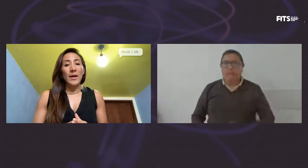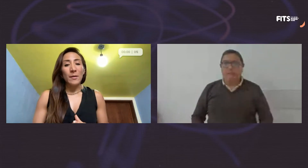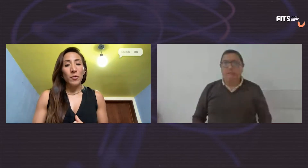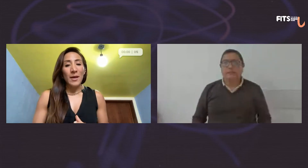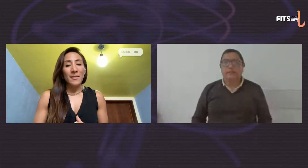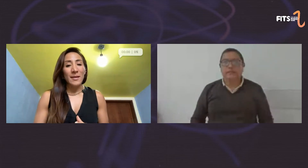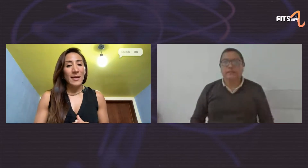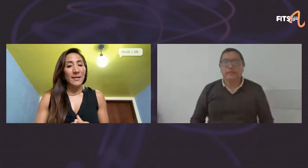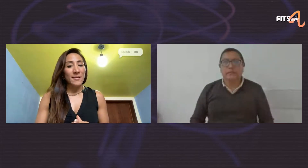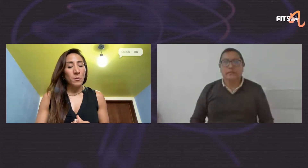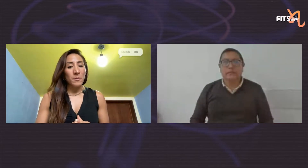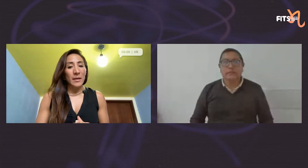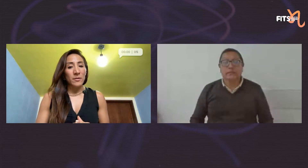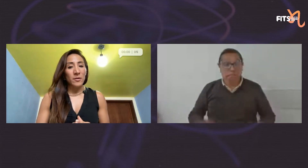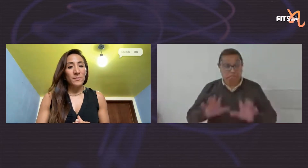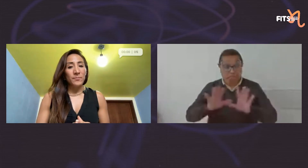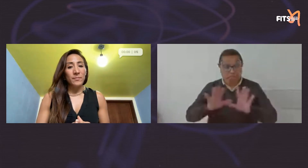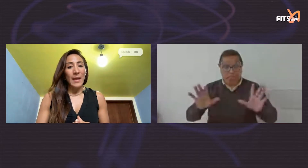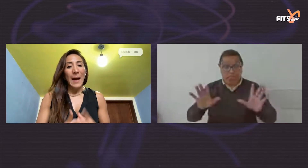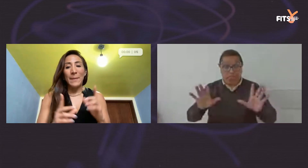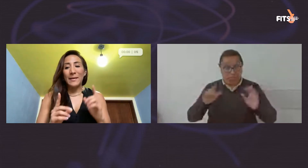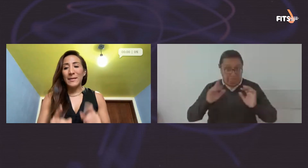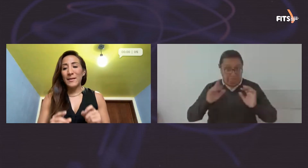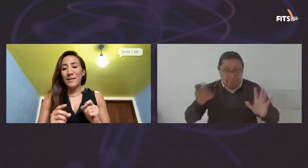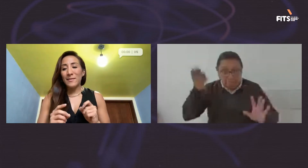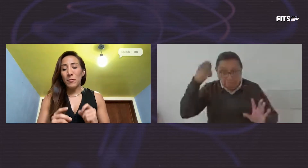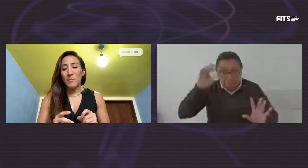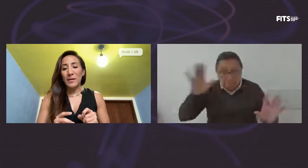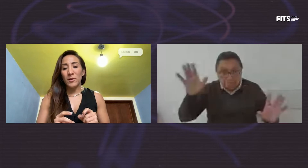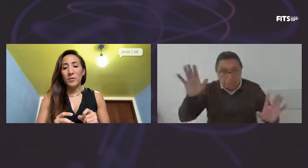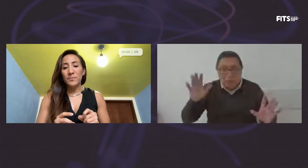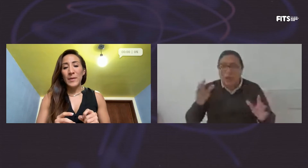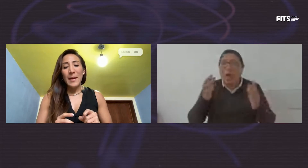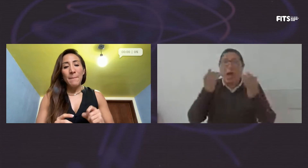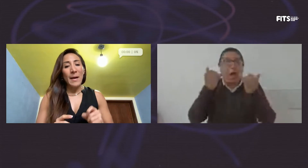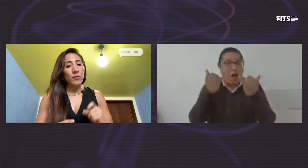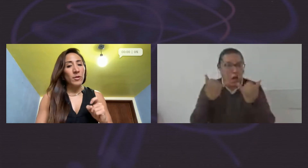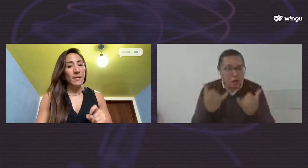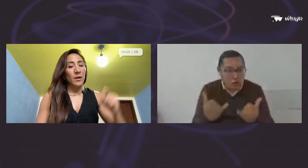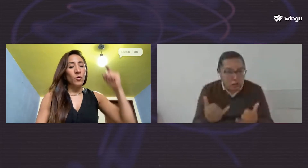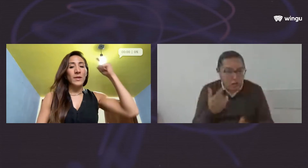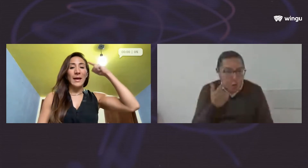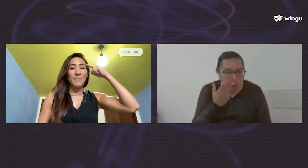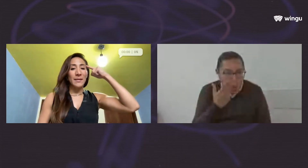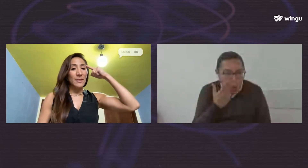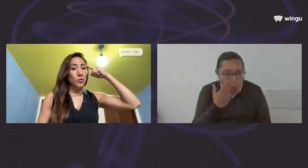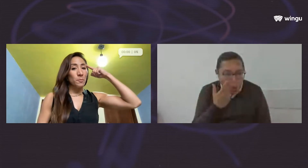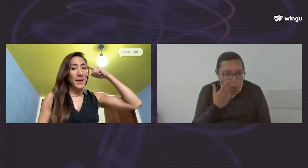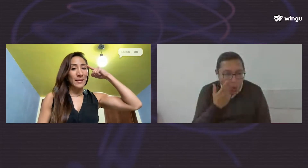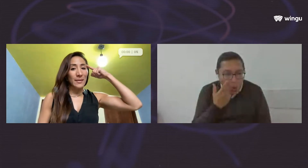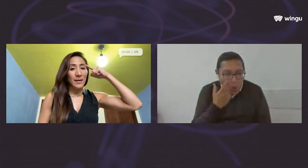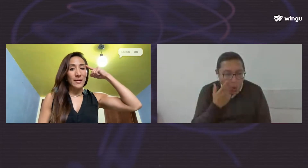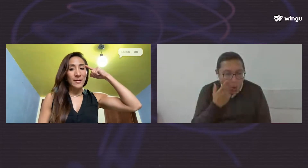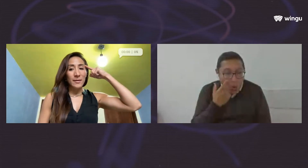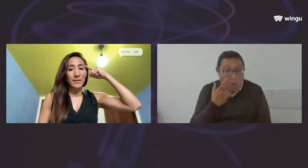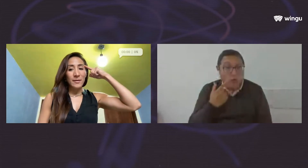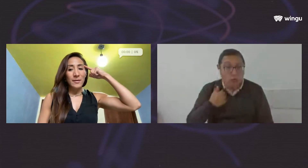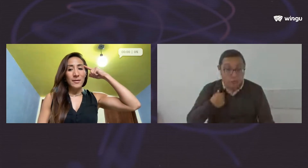Todo lo que te voy a decir en este momento, a partir de este momento, va a suceder únicamente en tu